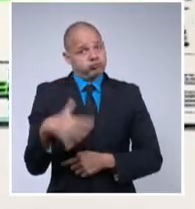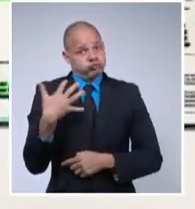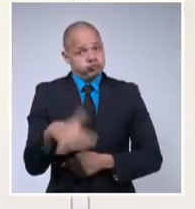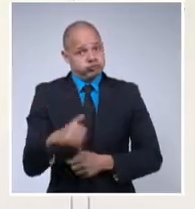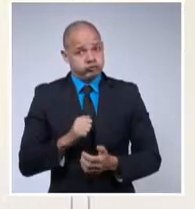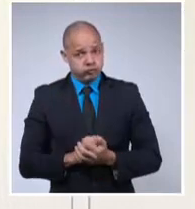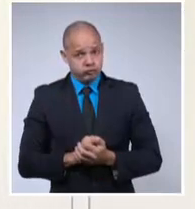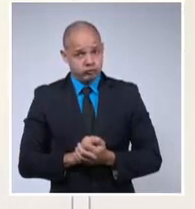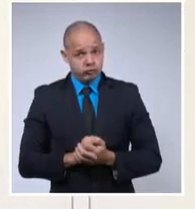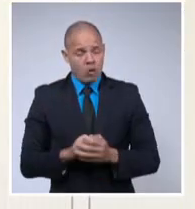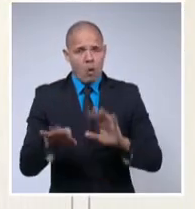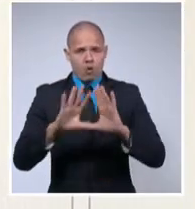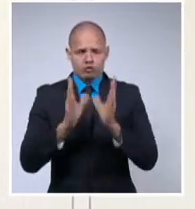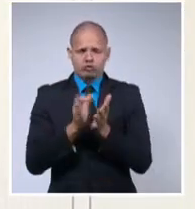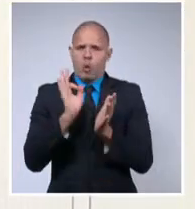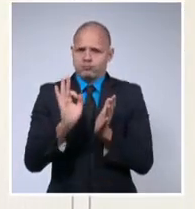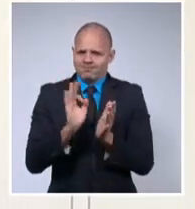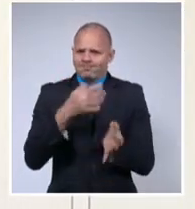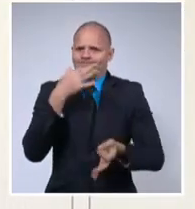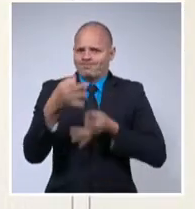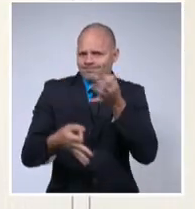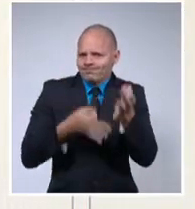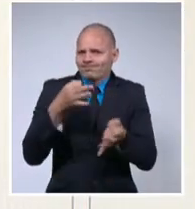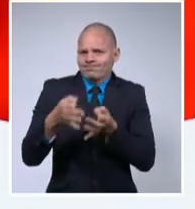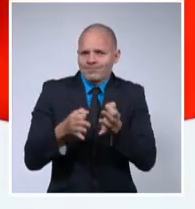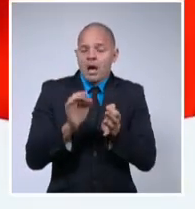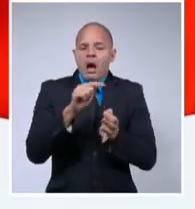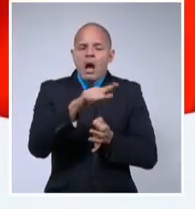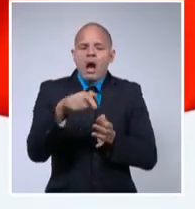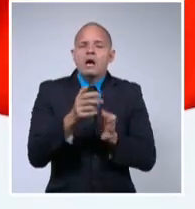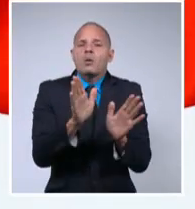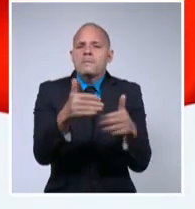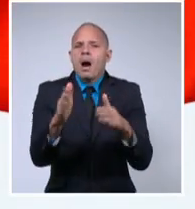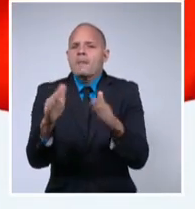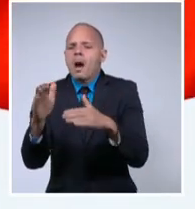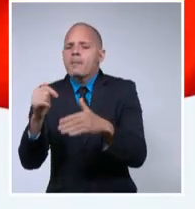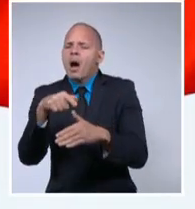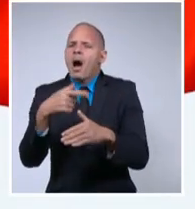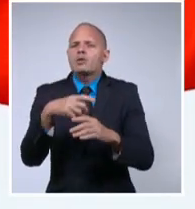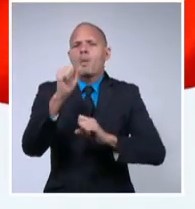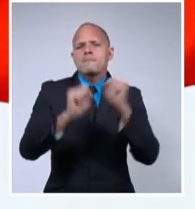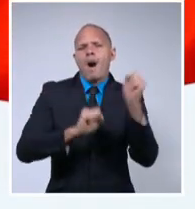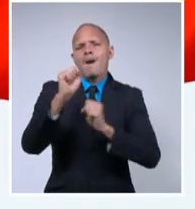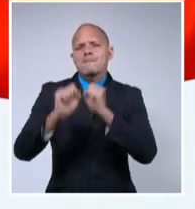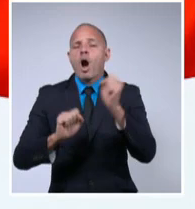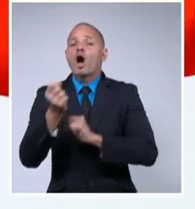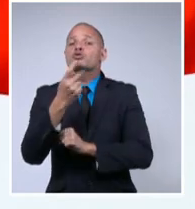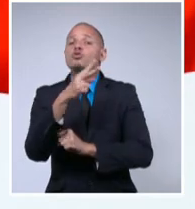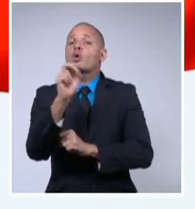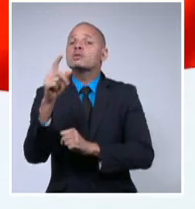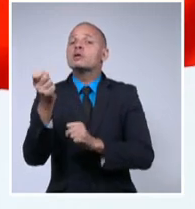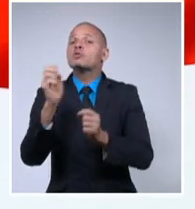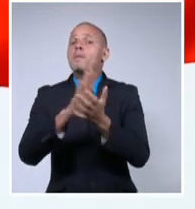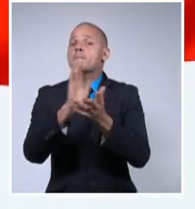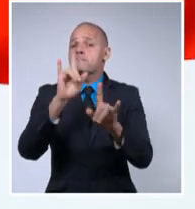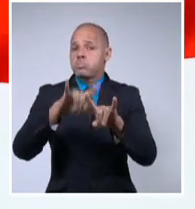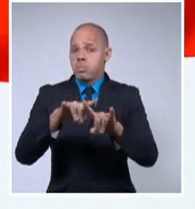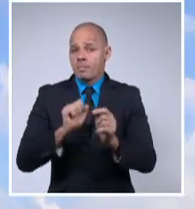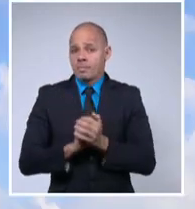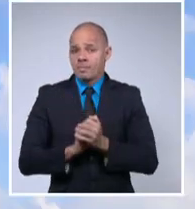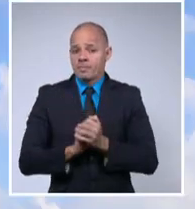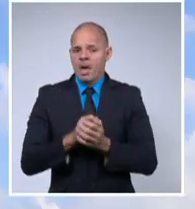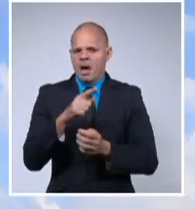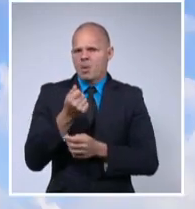montaje de los bloques de 200 megawatts dispone de un crédito conferido por el gobierno de